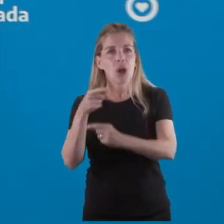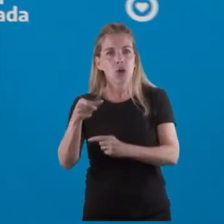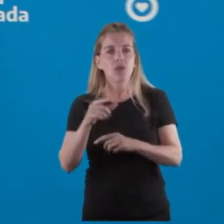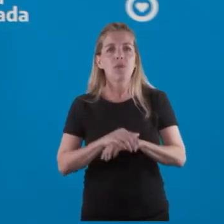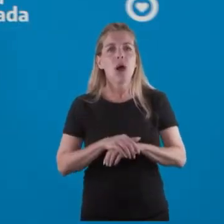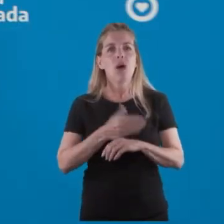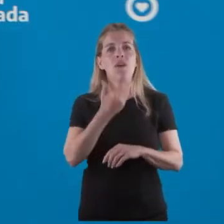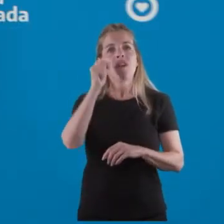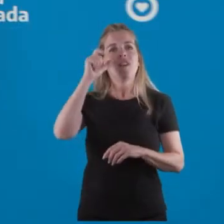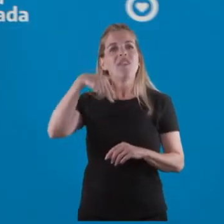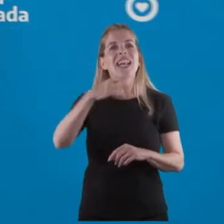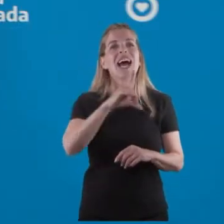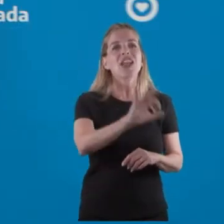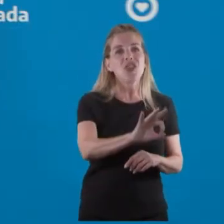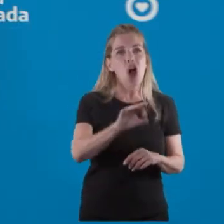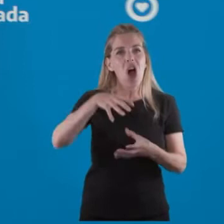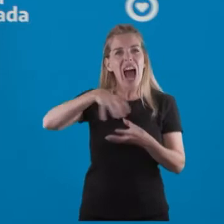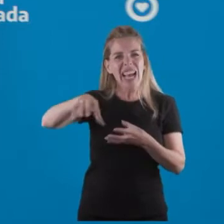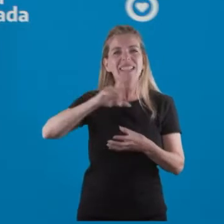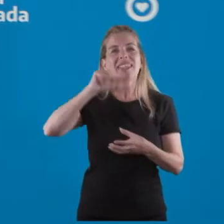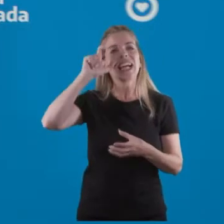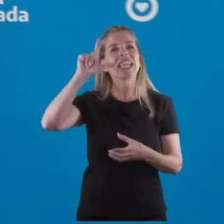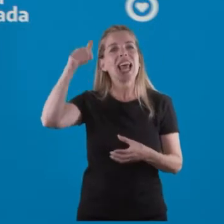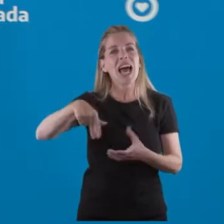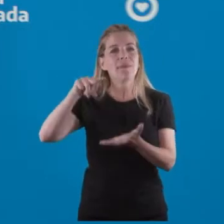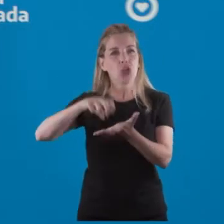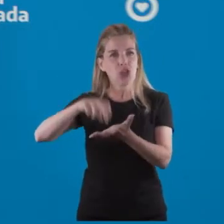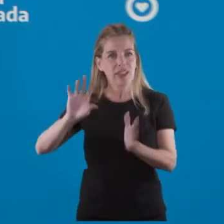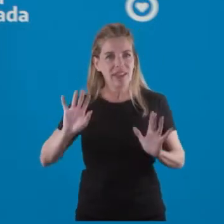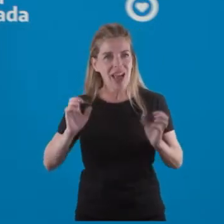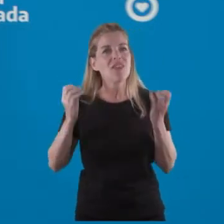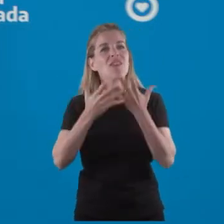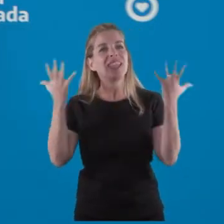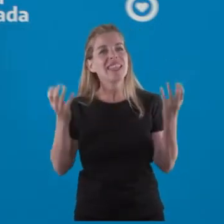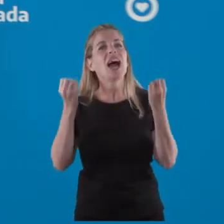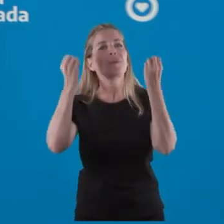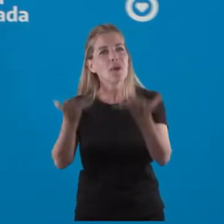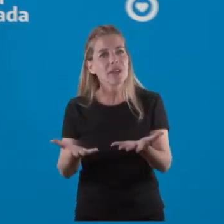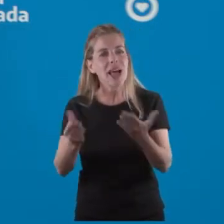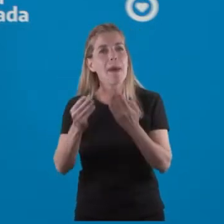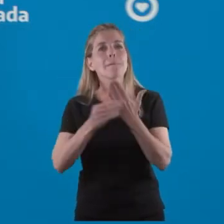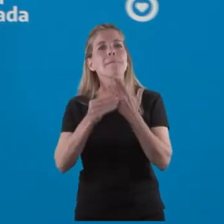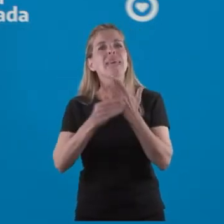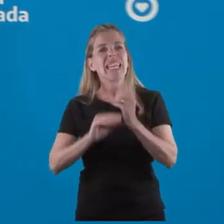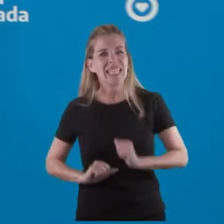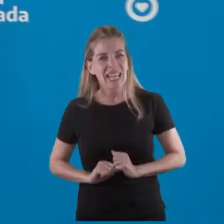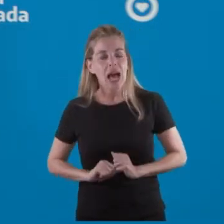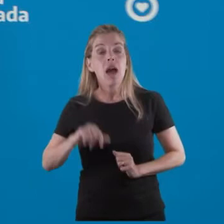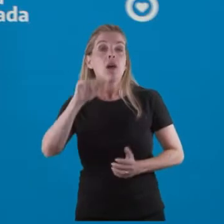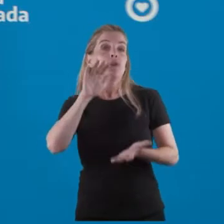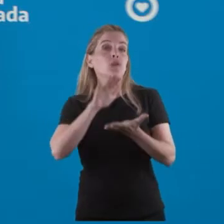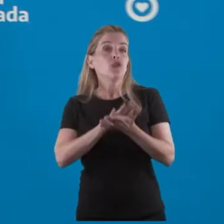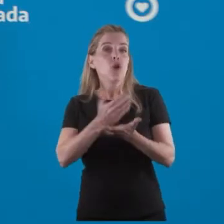fernando ramírez de tela hola fernando hola buen día ministra con respecto al tema este de fondo monetario